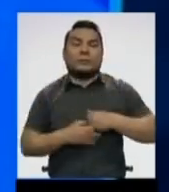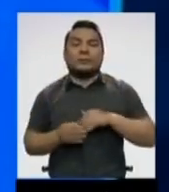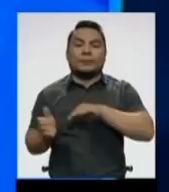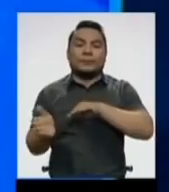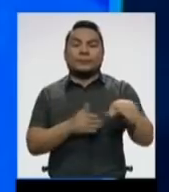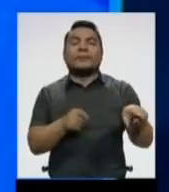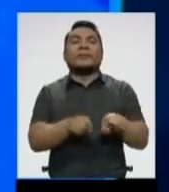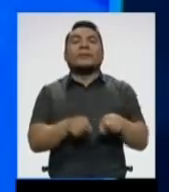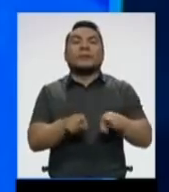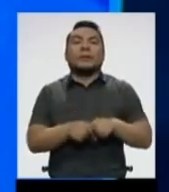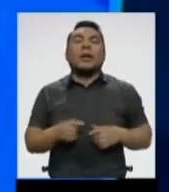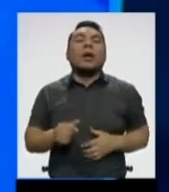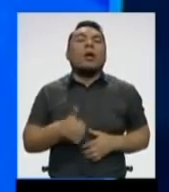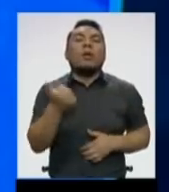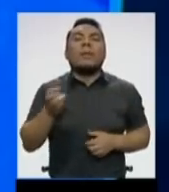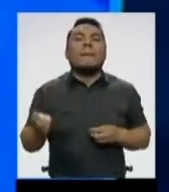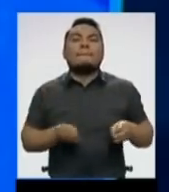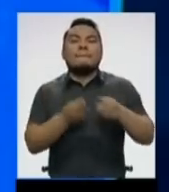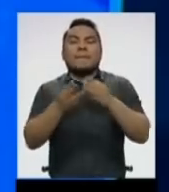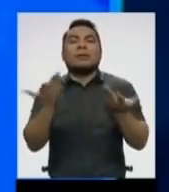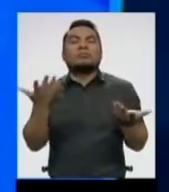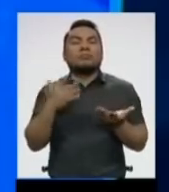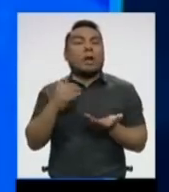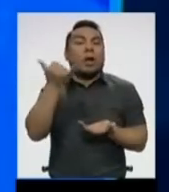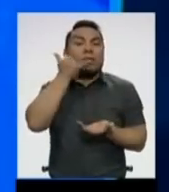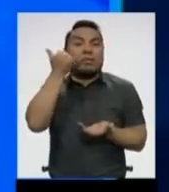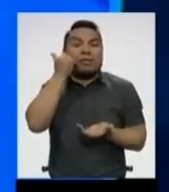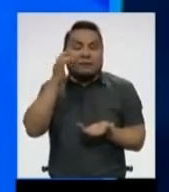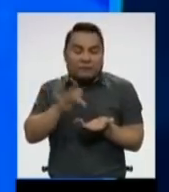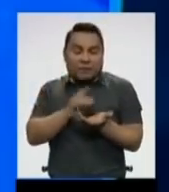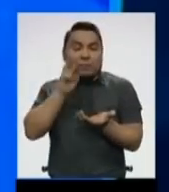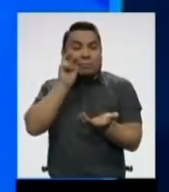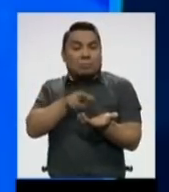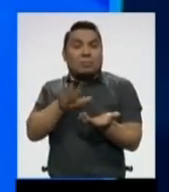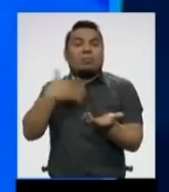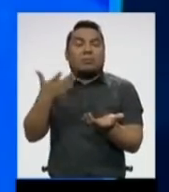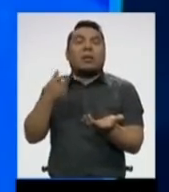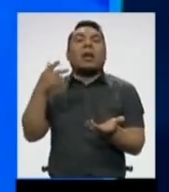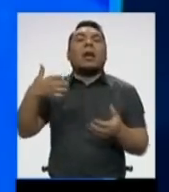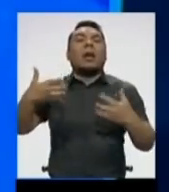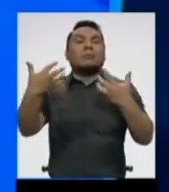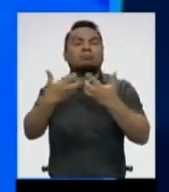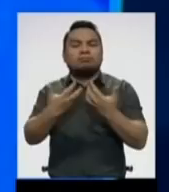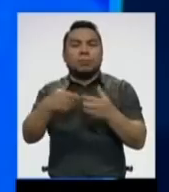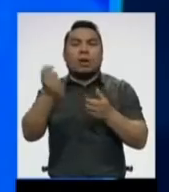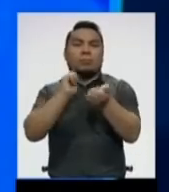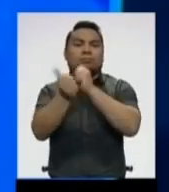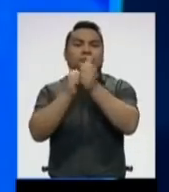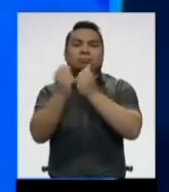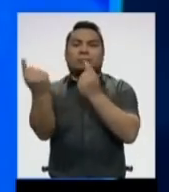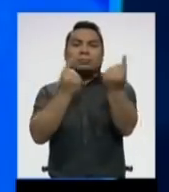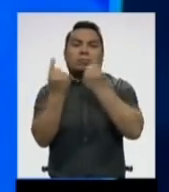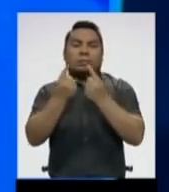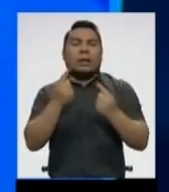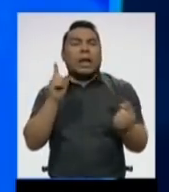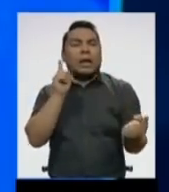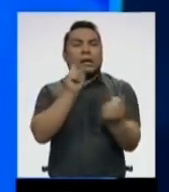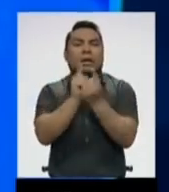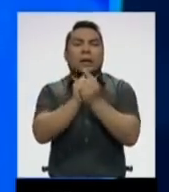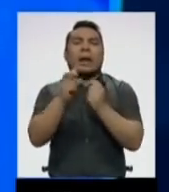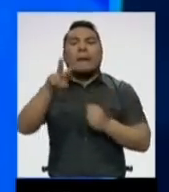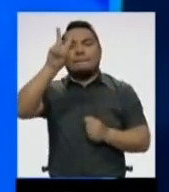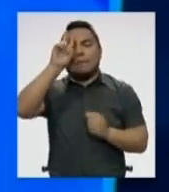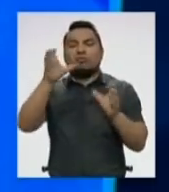digital, por el teléfono, por un aplicativo, podemos mirar una licitación o un concurso inmediato. Son medidas directas de Perú